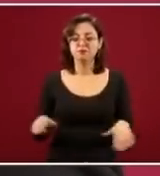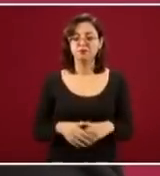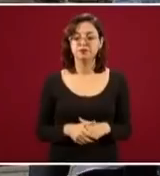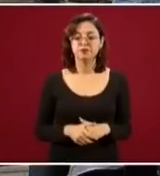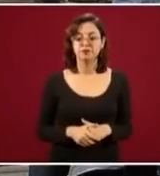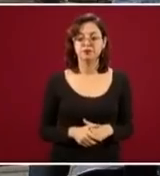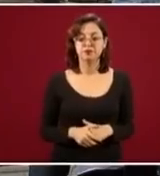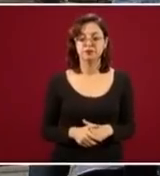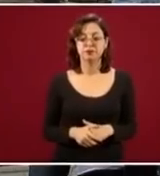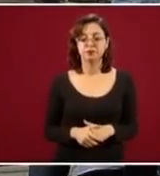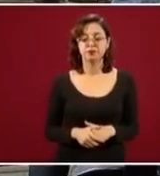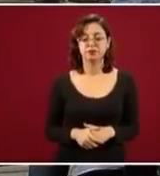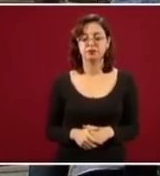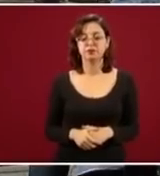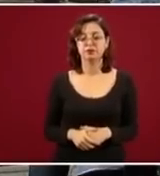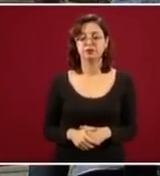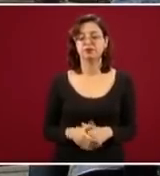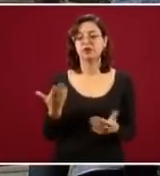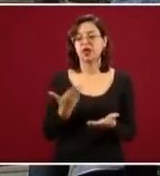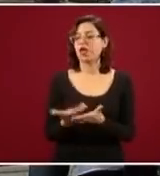informó cómo se usa